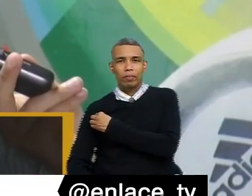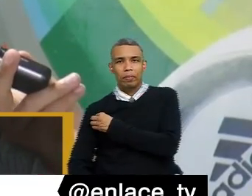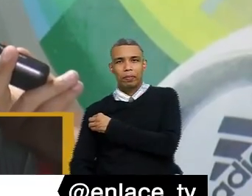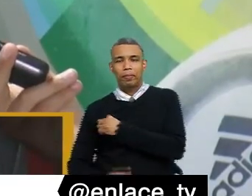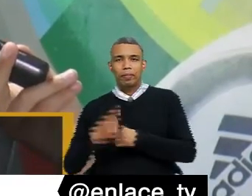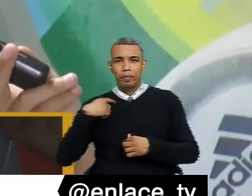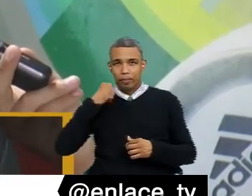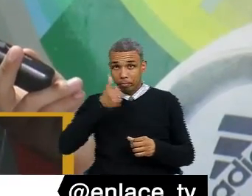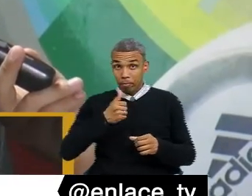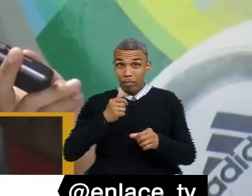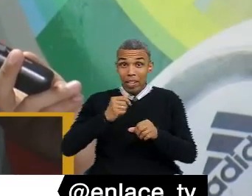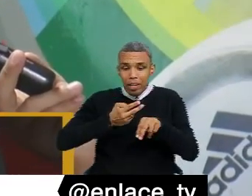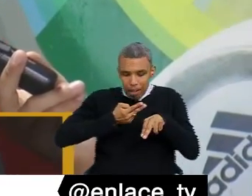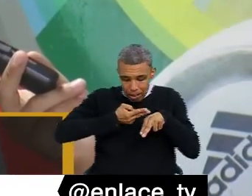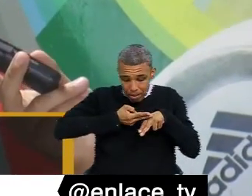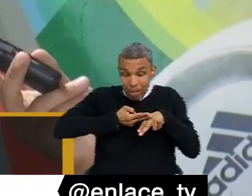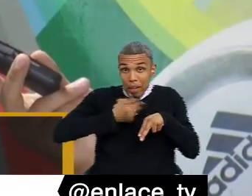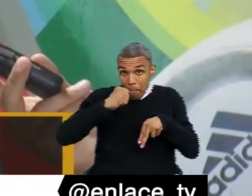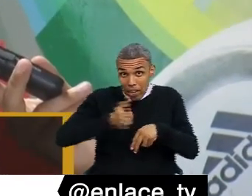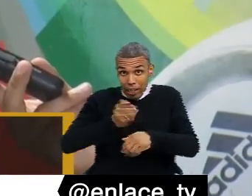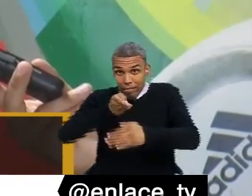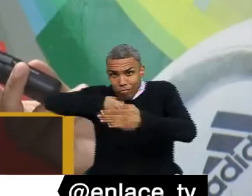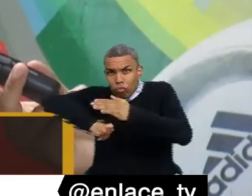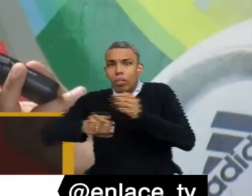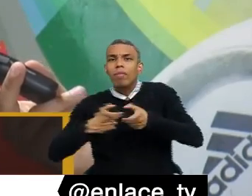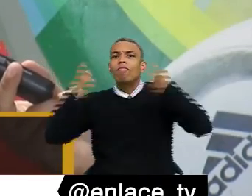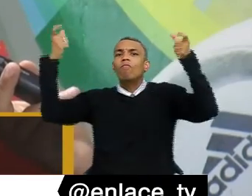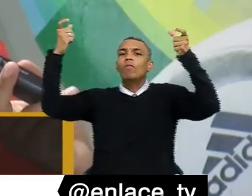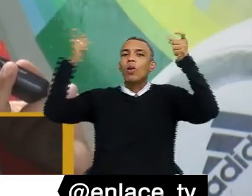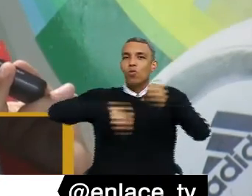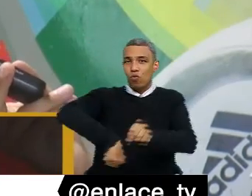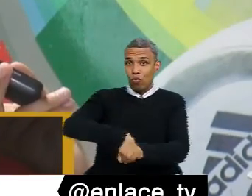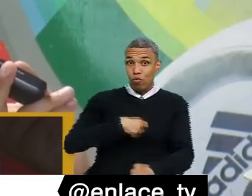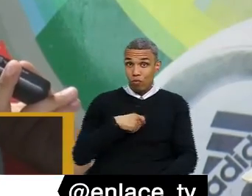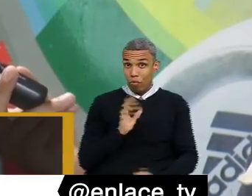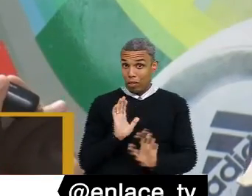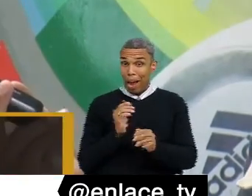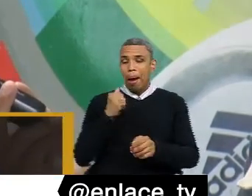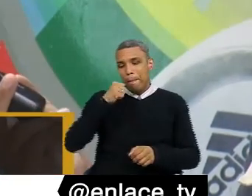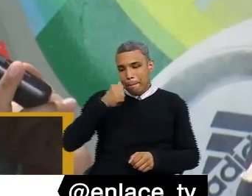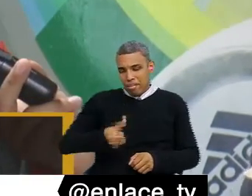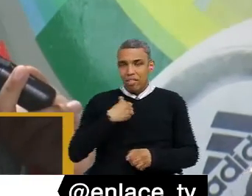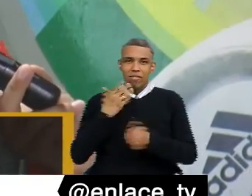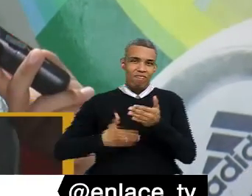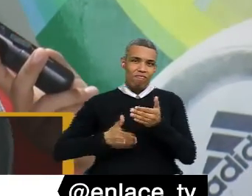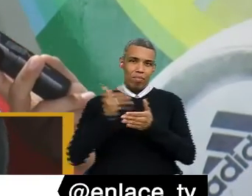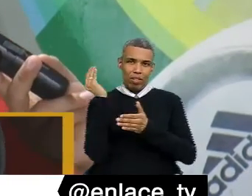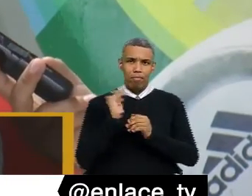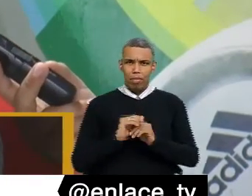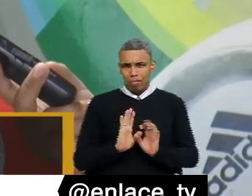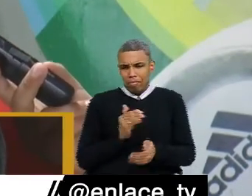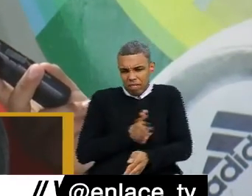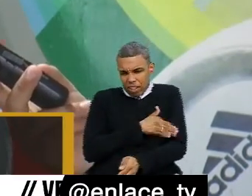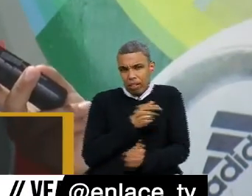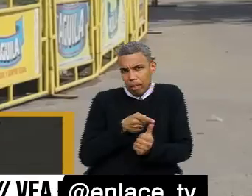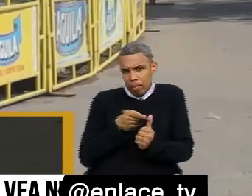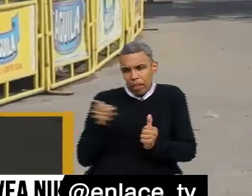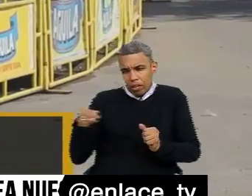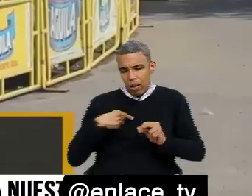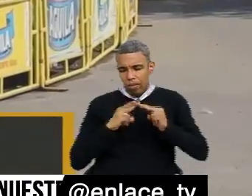la venta de la boletería. Estamos esperando esta reunión, que es clave, que es importante para reunir a todos los entes de control y seguridad en el